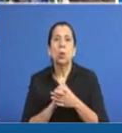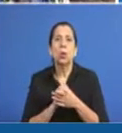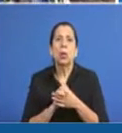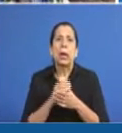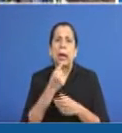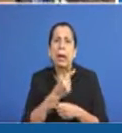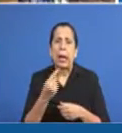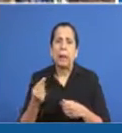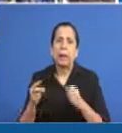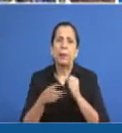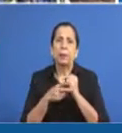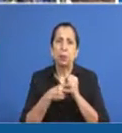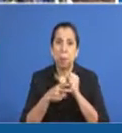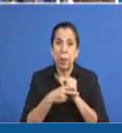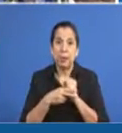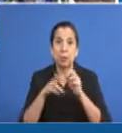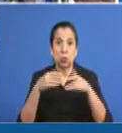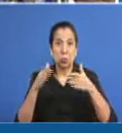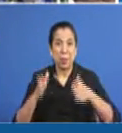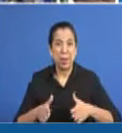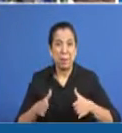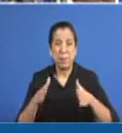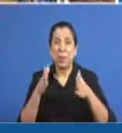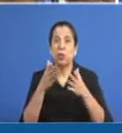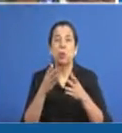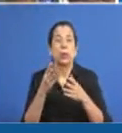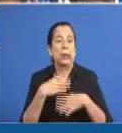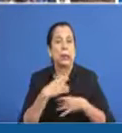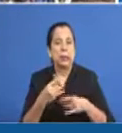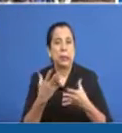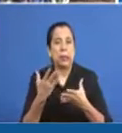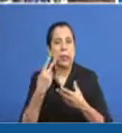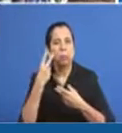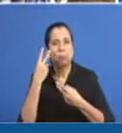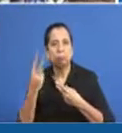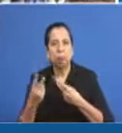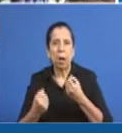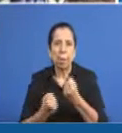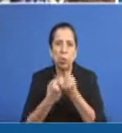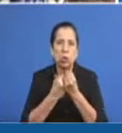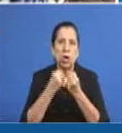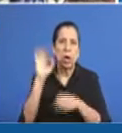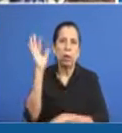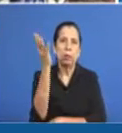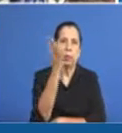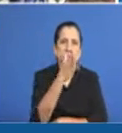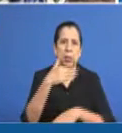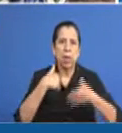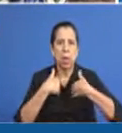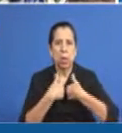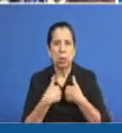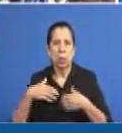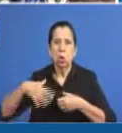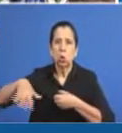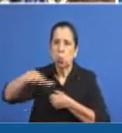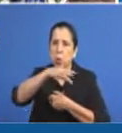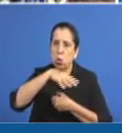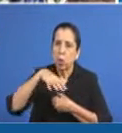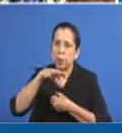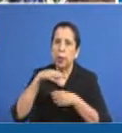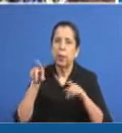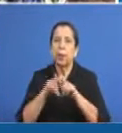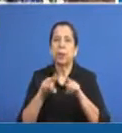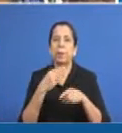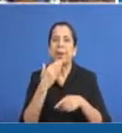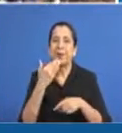vez son más los panameños que se interesan por cuidar nuestra fauna, nuestra biodiversidad, nuestro medio ambiente, y por supuesto también